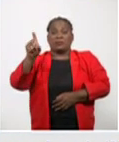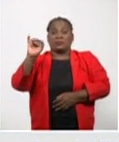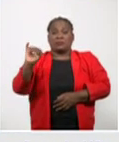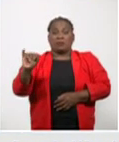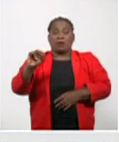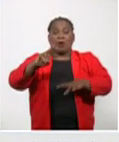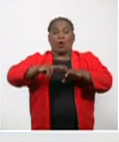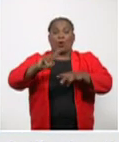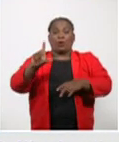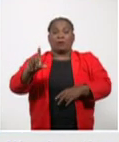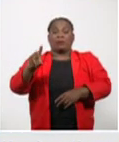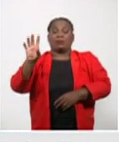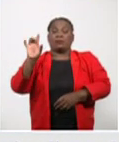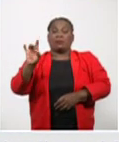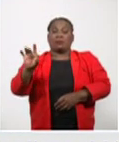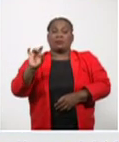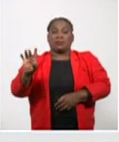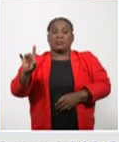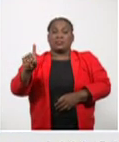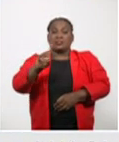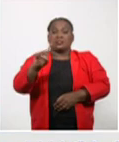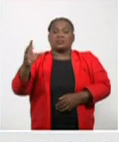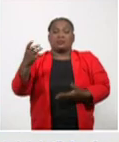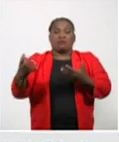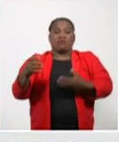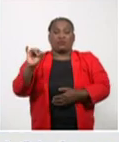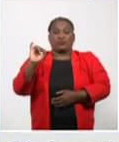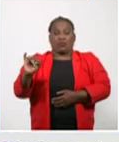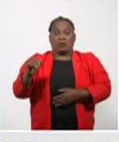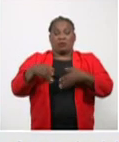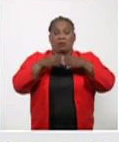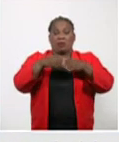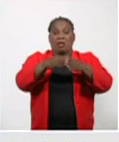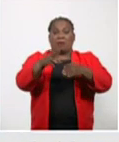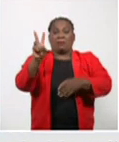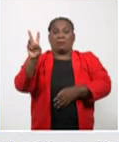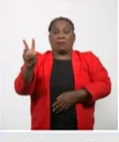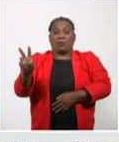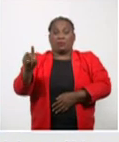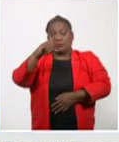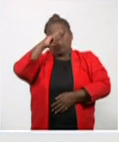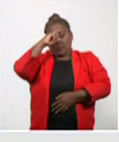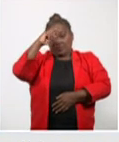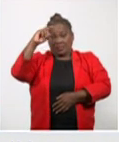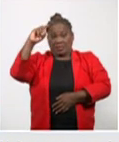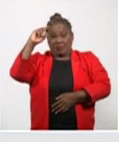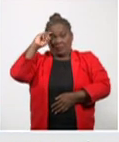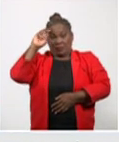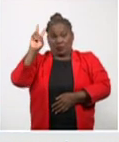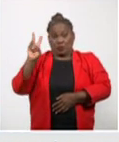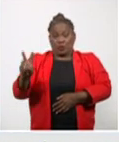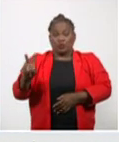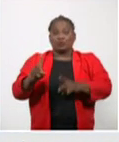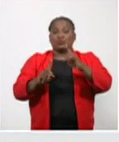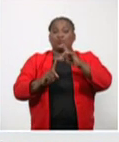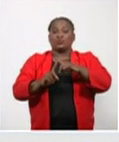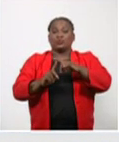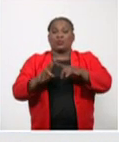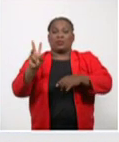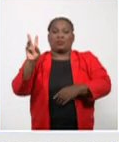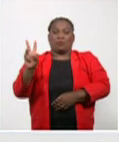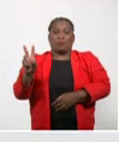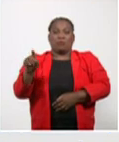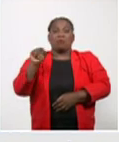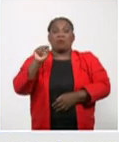15, Cienfuegos 6, Granma 2, al igual que Santi Espíritus y Las Tunas. Esa es la